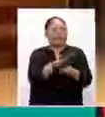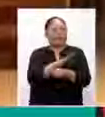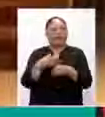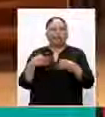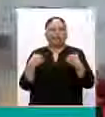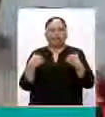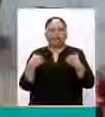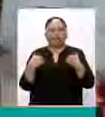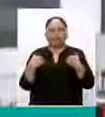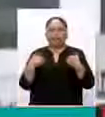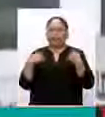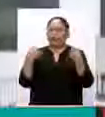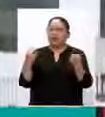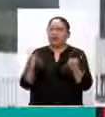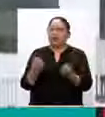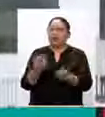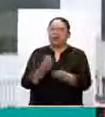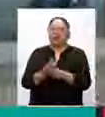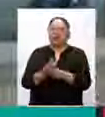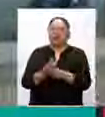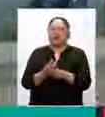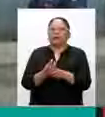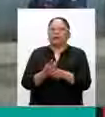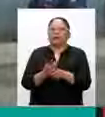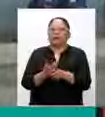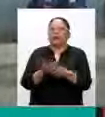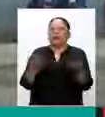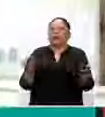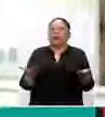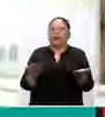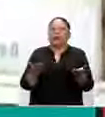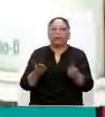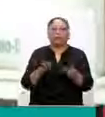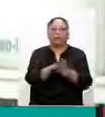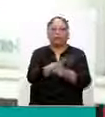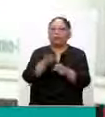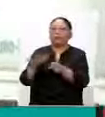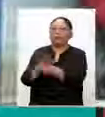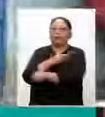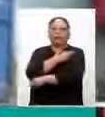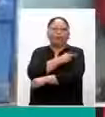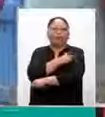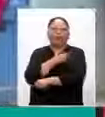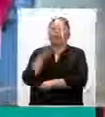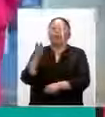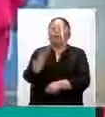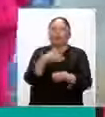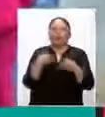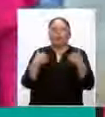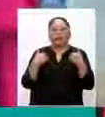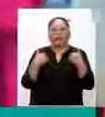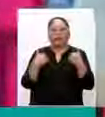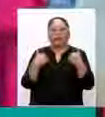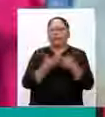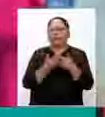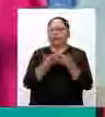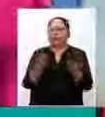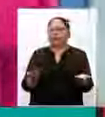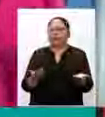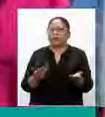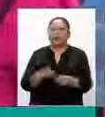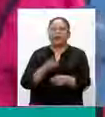sabe y conoce de que su capacidad resolutiva no abastece a la población anunciar o efectuar un